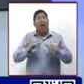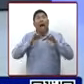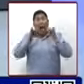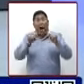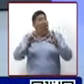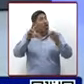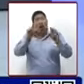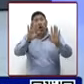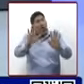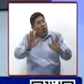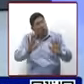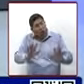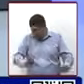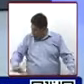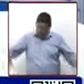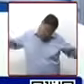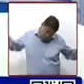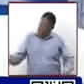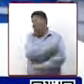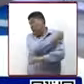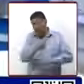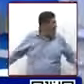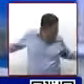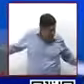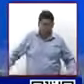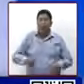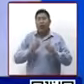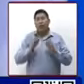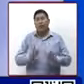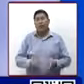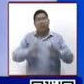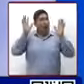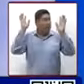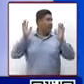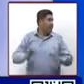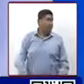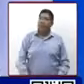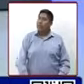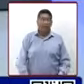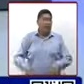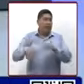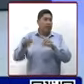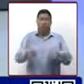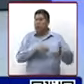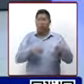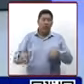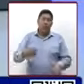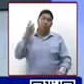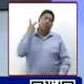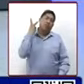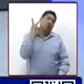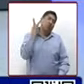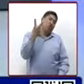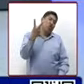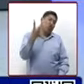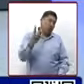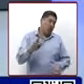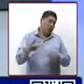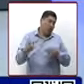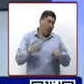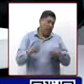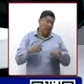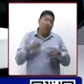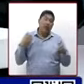pedía auxilio, él decía, he sido víctima, me acaban de botar de un taxi. Pero bueno, se han cometido dos crímenes en todo caso. Bueno,